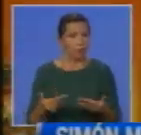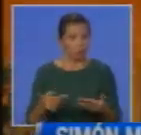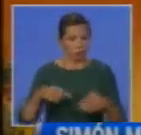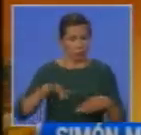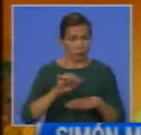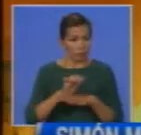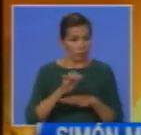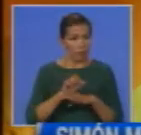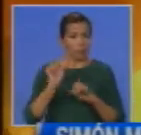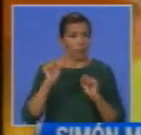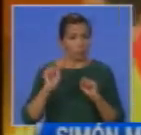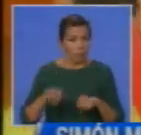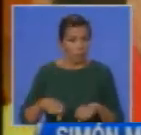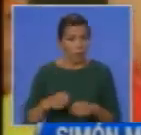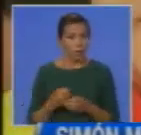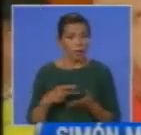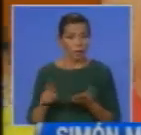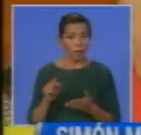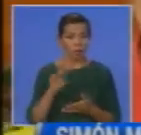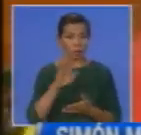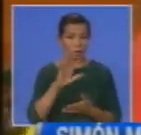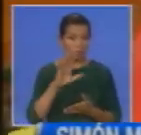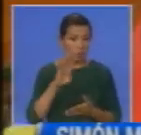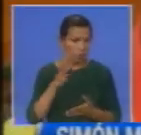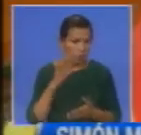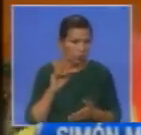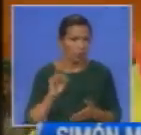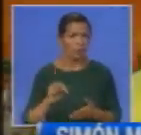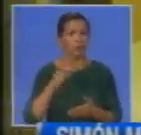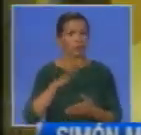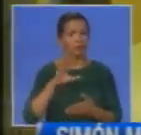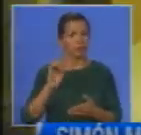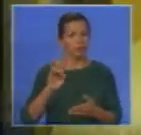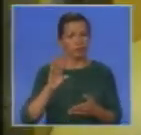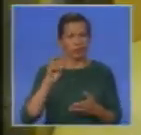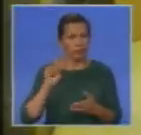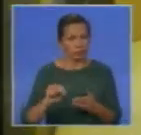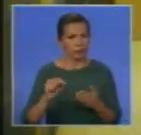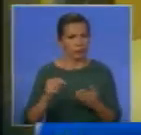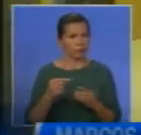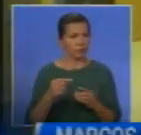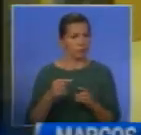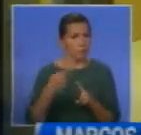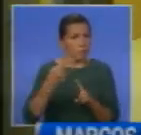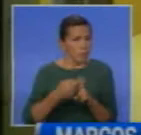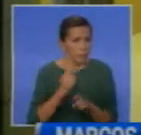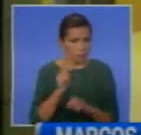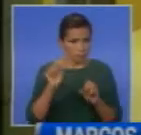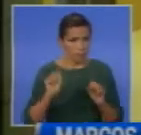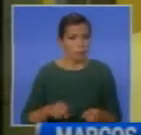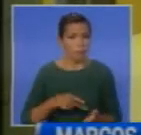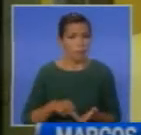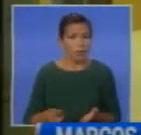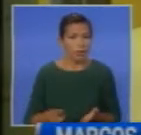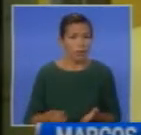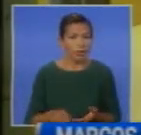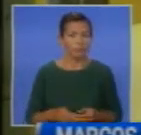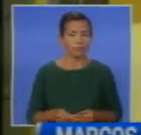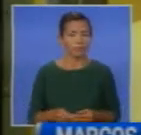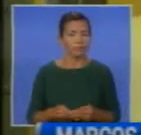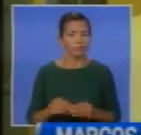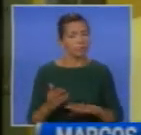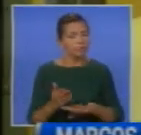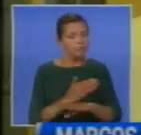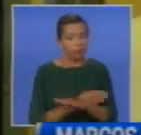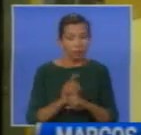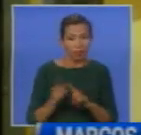sueldos. Sueldos de 40, 50, 60 mil dólares. El país no lo puede pagar. Fijar montos para tener un presupuesto real y que no haya las carencias que hay ahorita